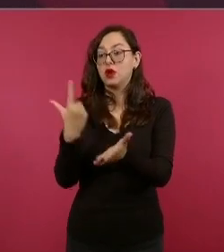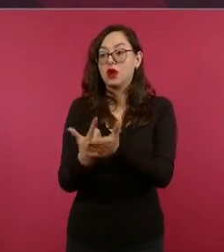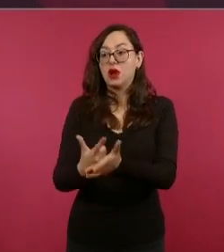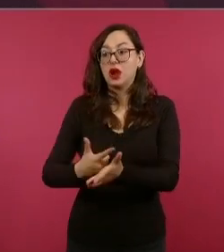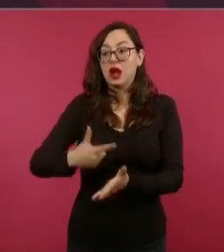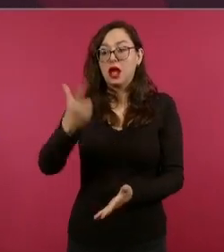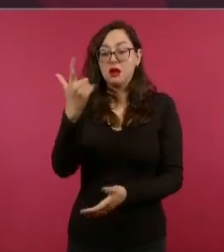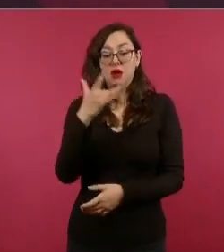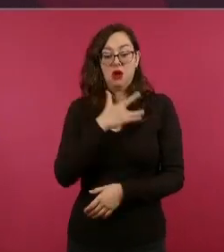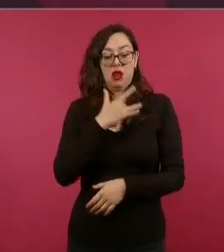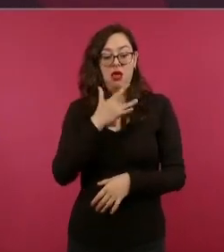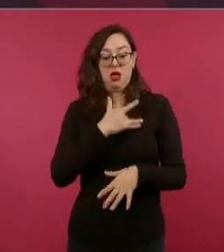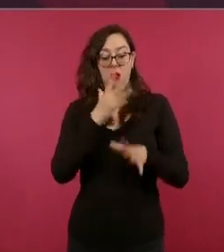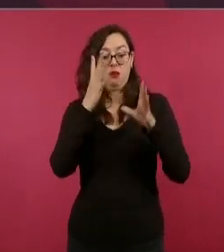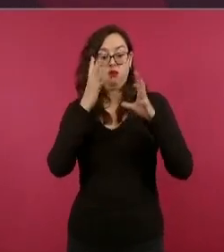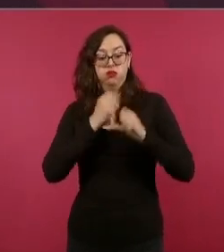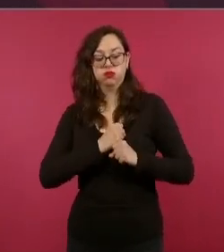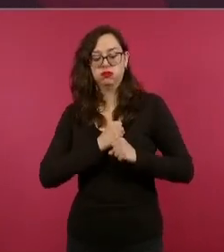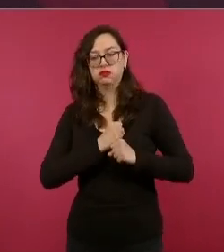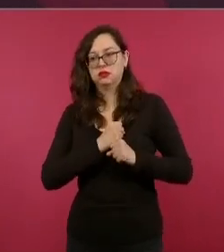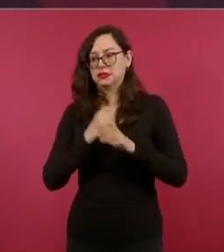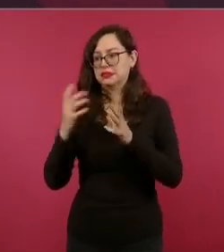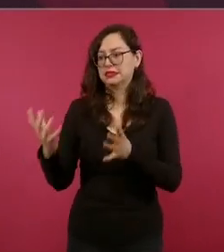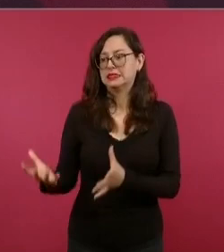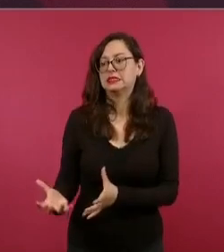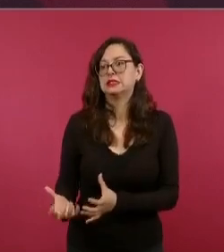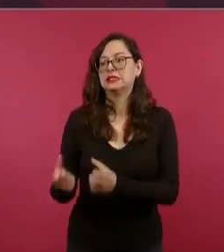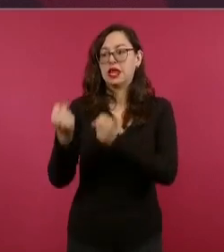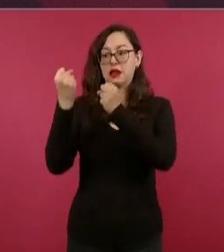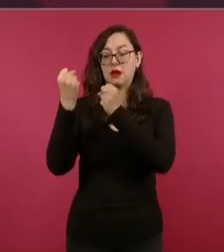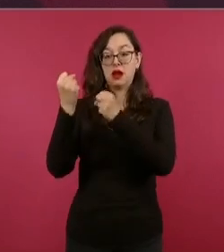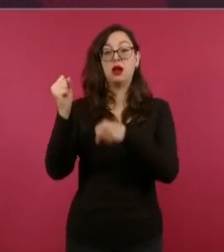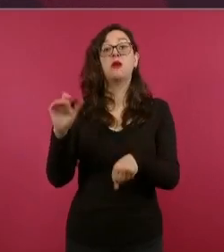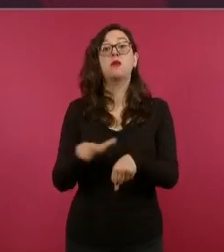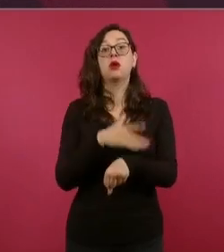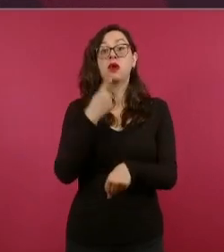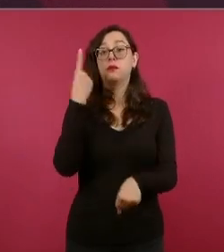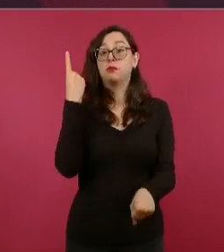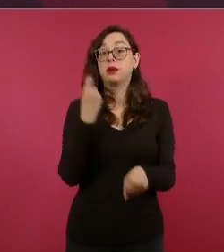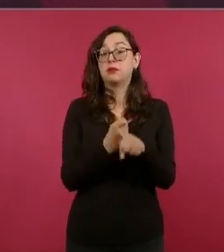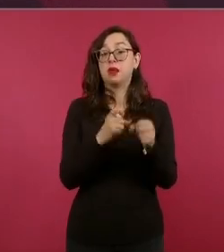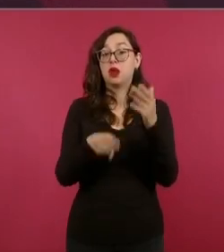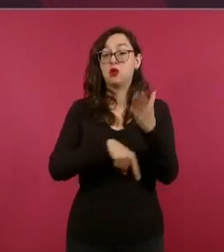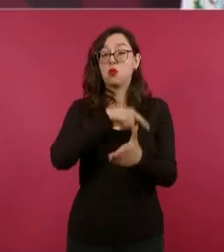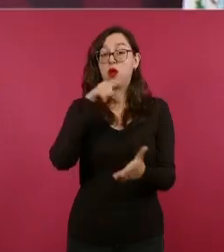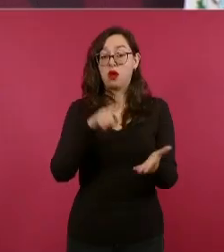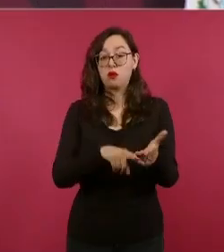a infartados, que es la principal causa de muerte en el país.